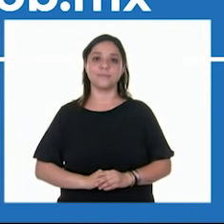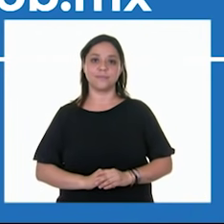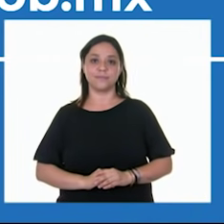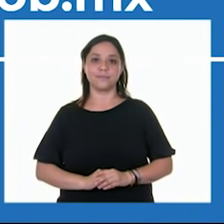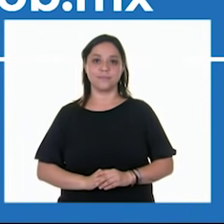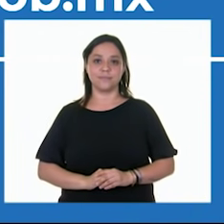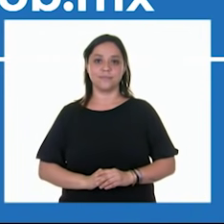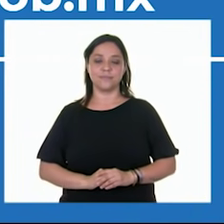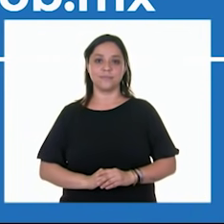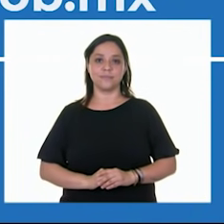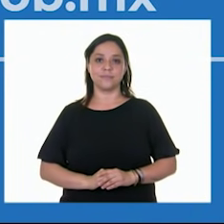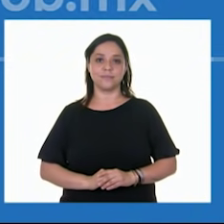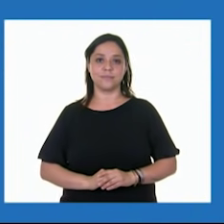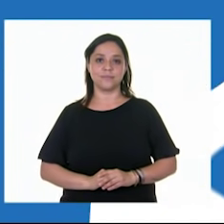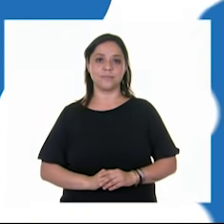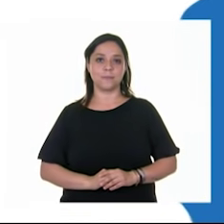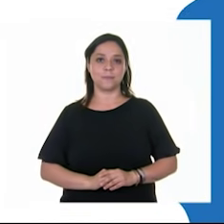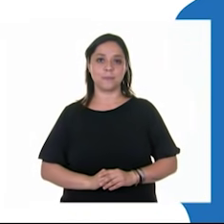conaliteg.cep.gov.mx.